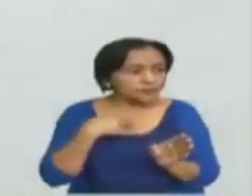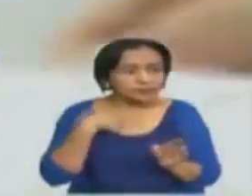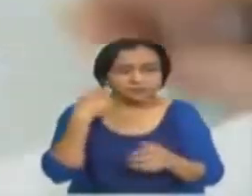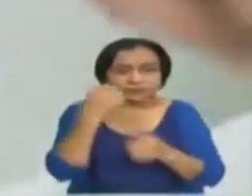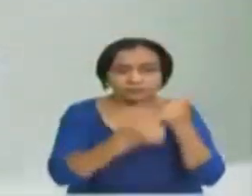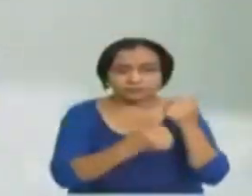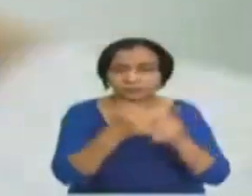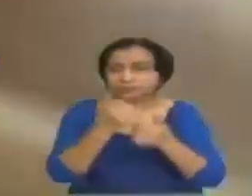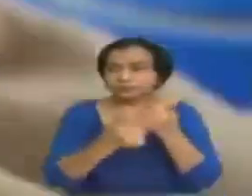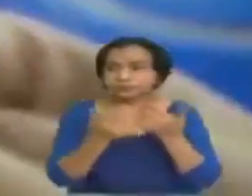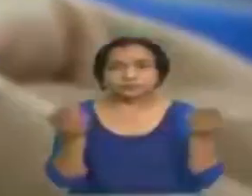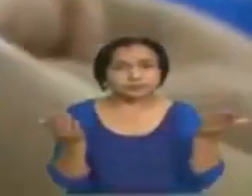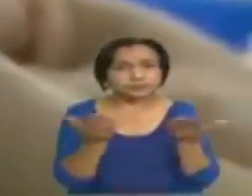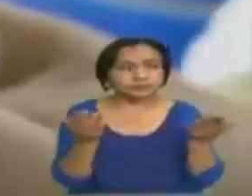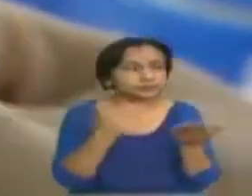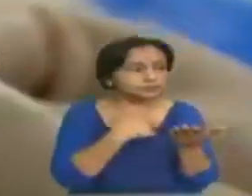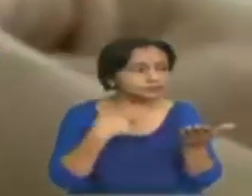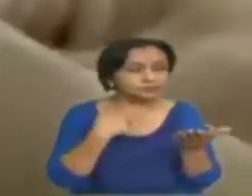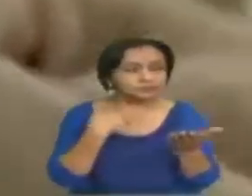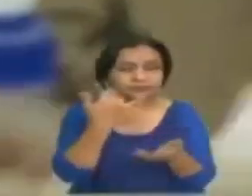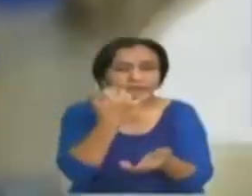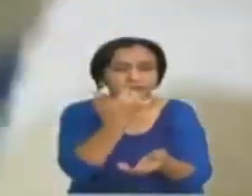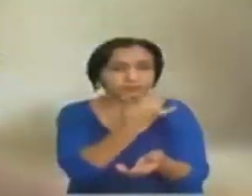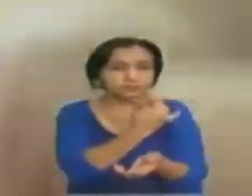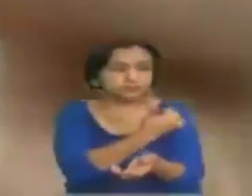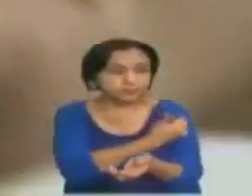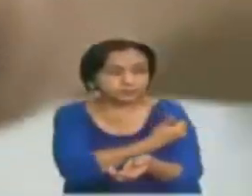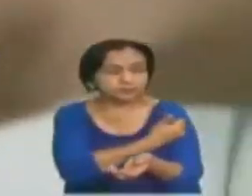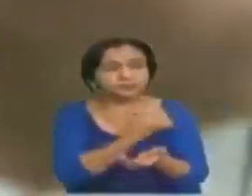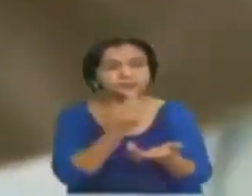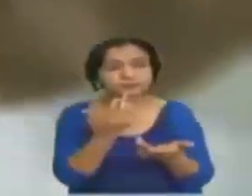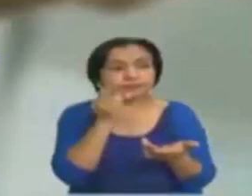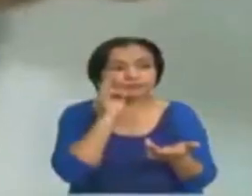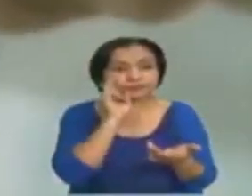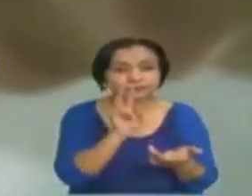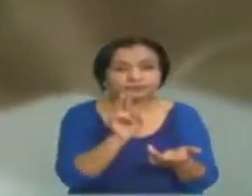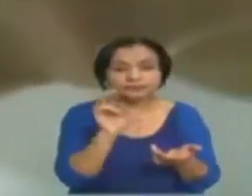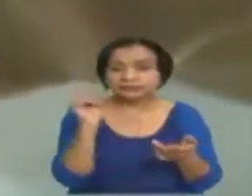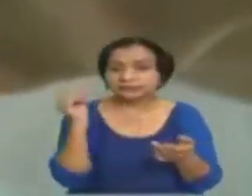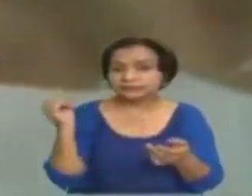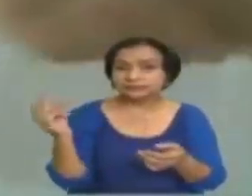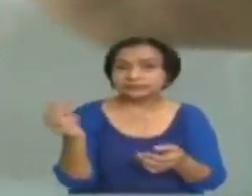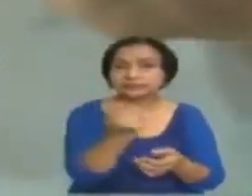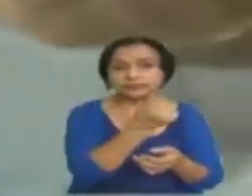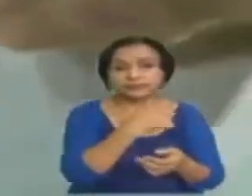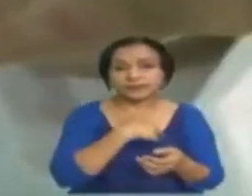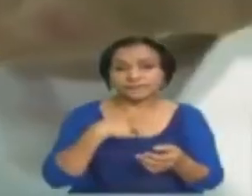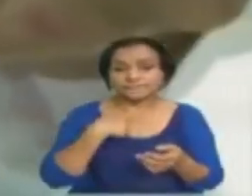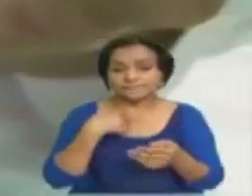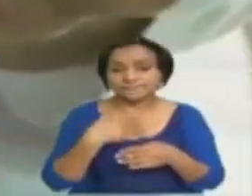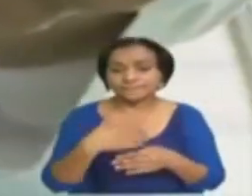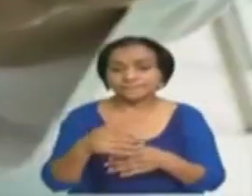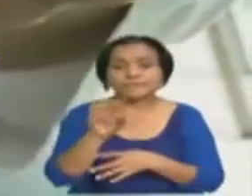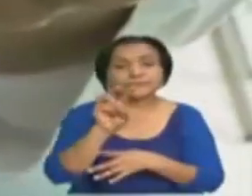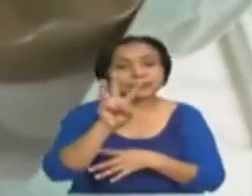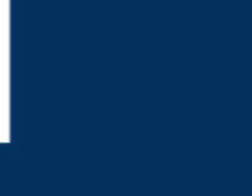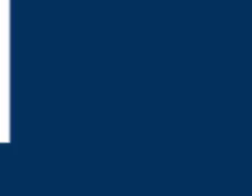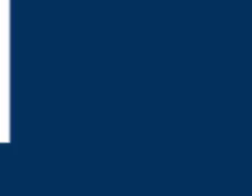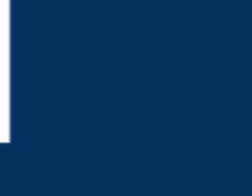además han presentado dentro de esa fase, han sido